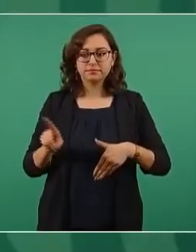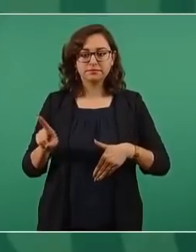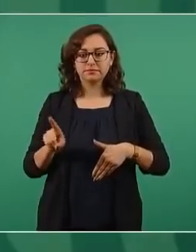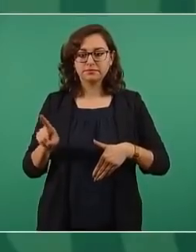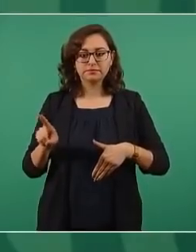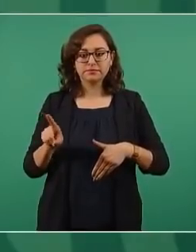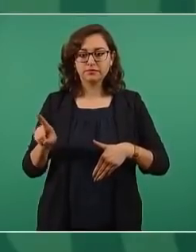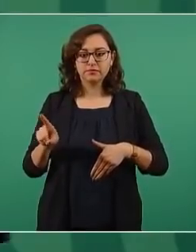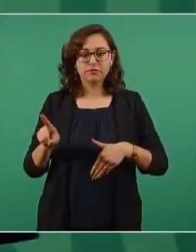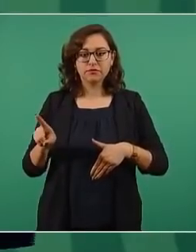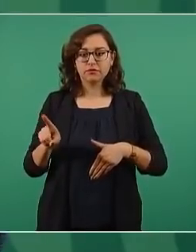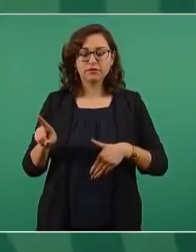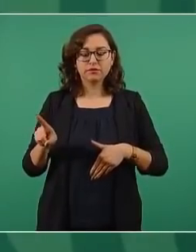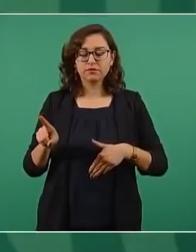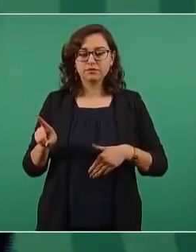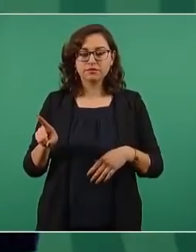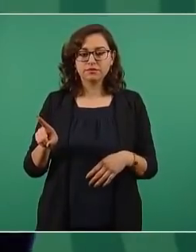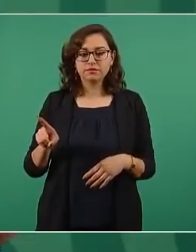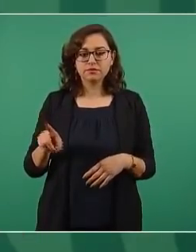Y